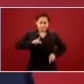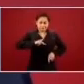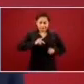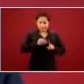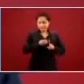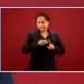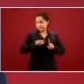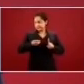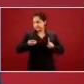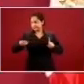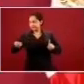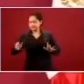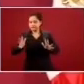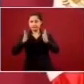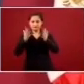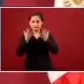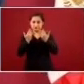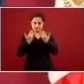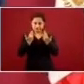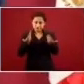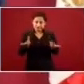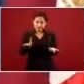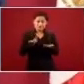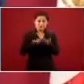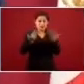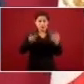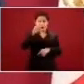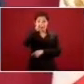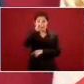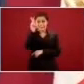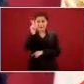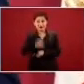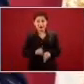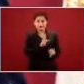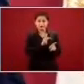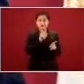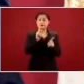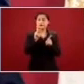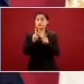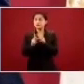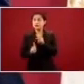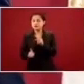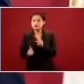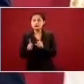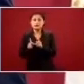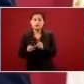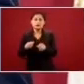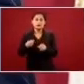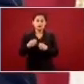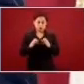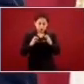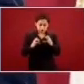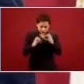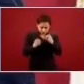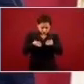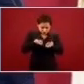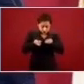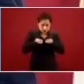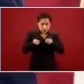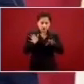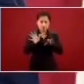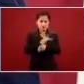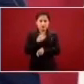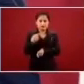pero ahora tengo que cuidarme, porque si digo una S de más o me como una S,